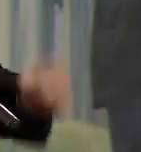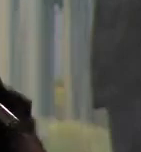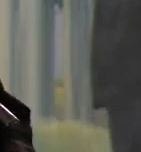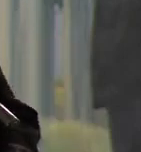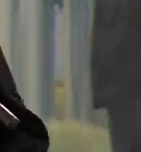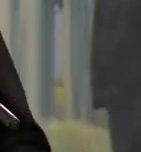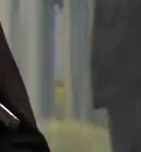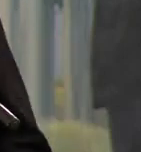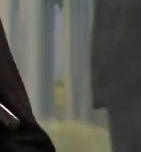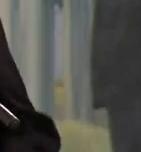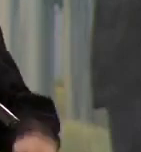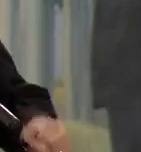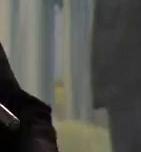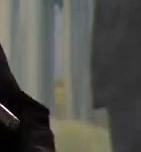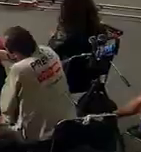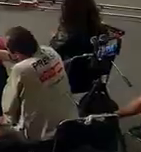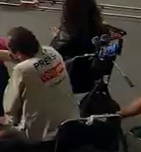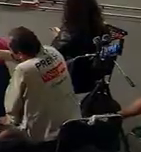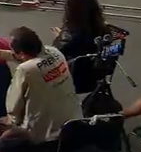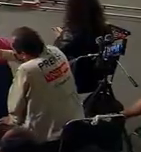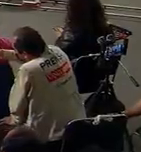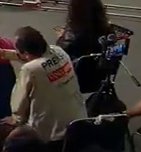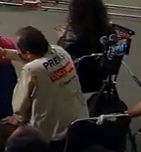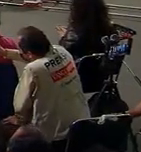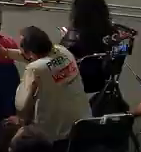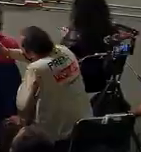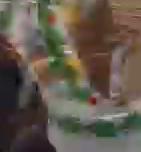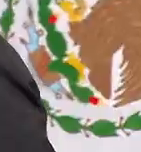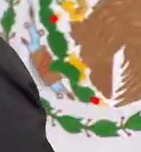lo respeta y lo ama.